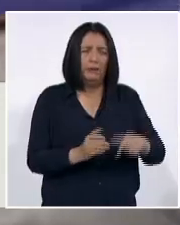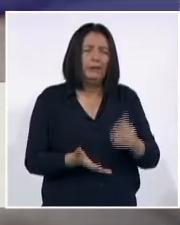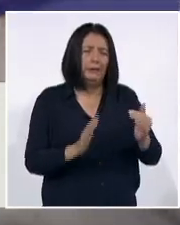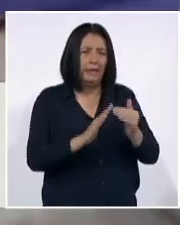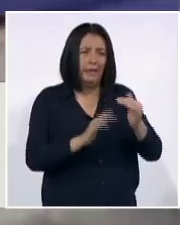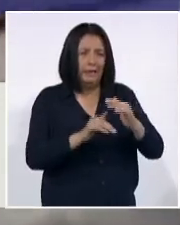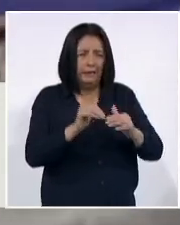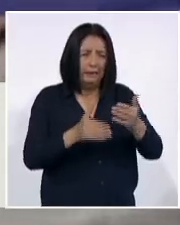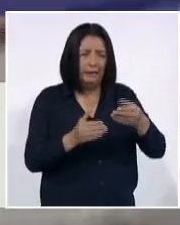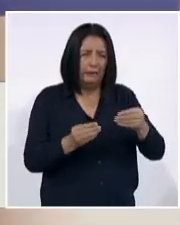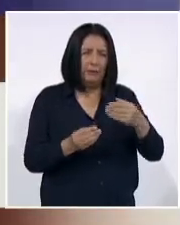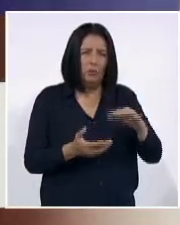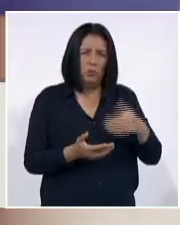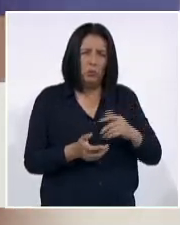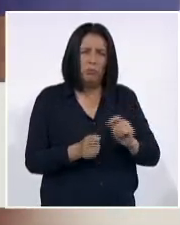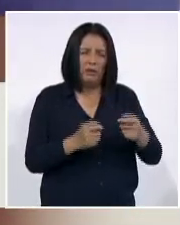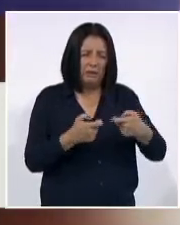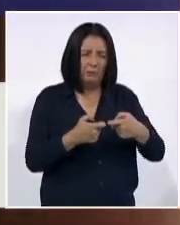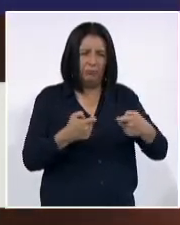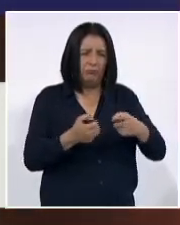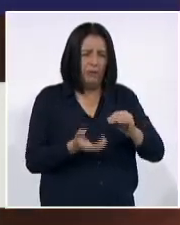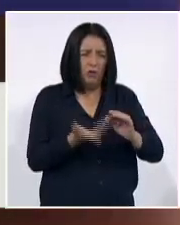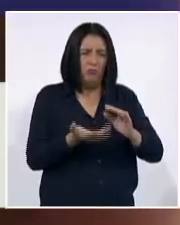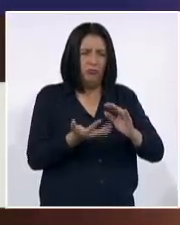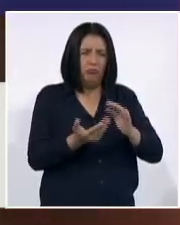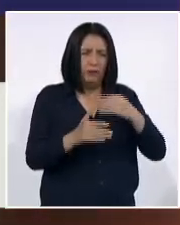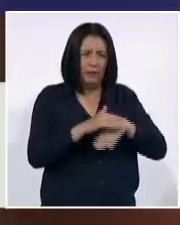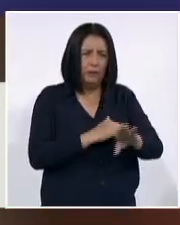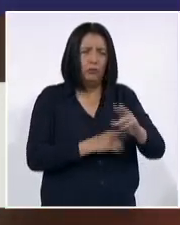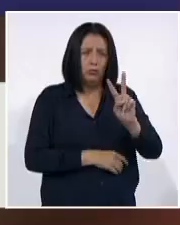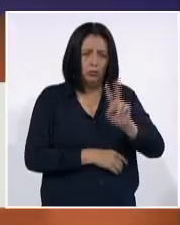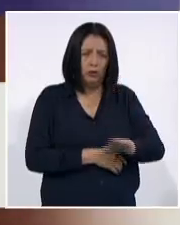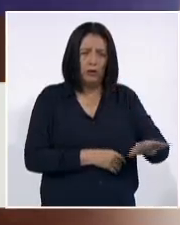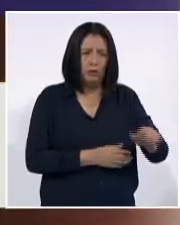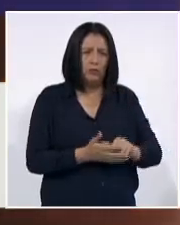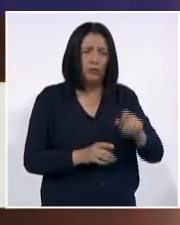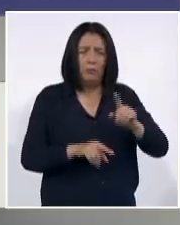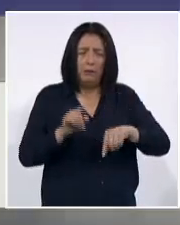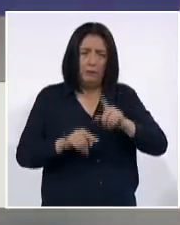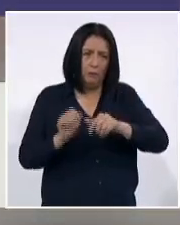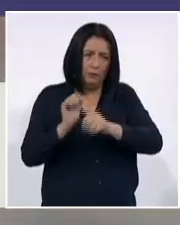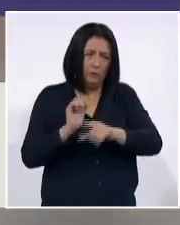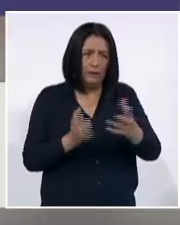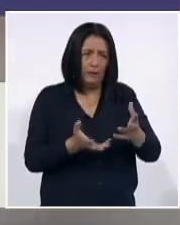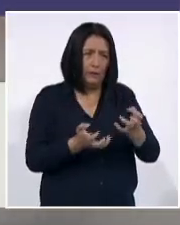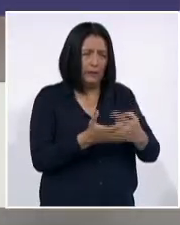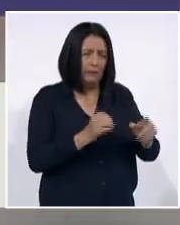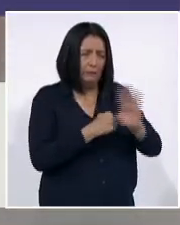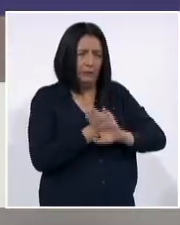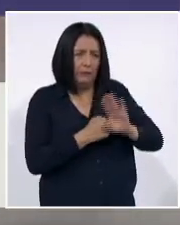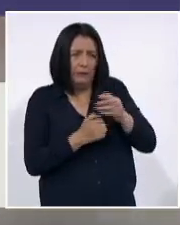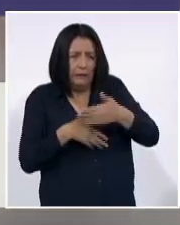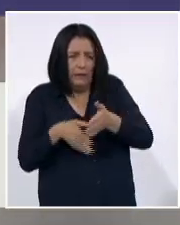noble empezó a arder en llamas debido a un cortocircuito. En el interior estaban dos pequeños, primos hermanos, que intentaron protegerse en